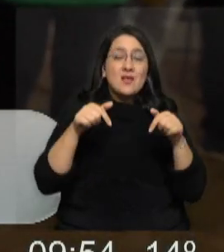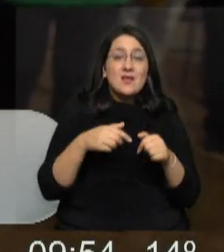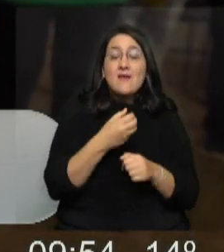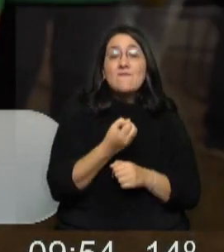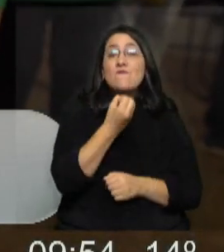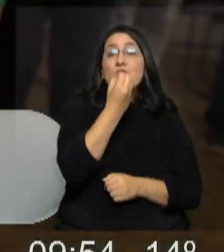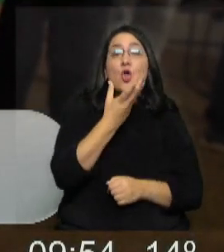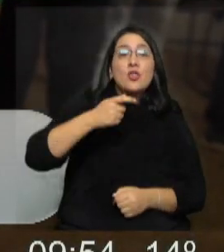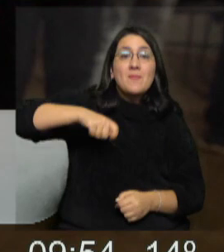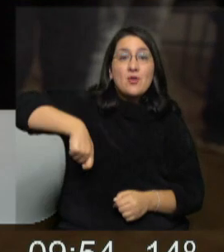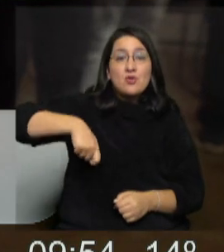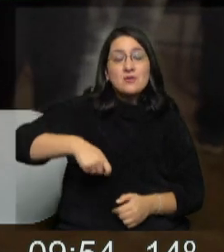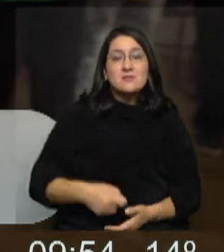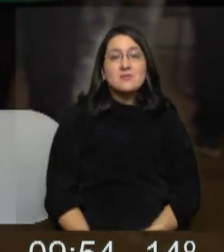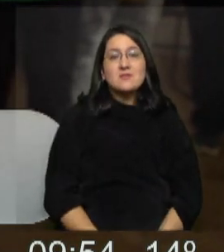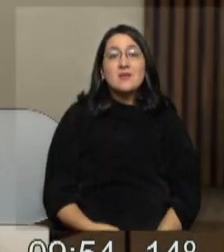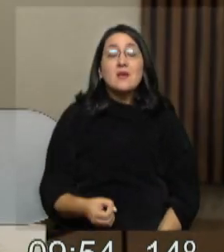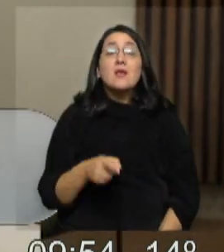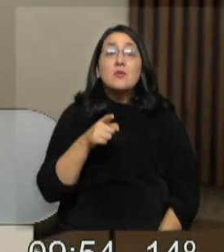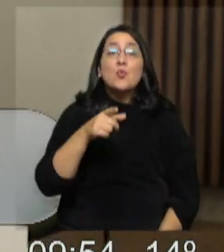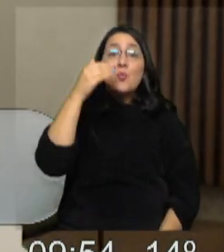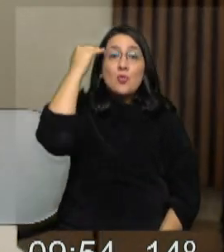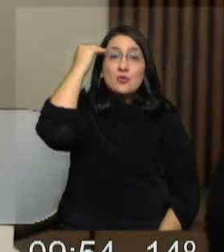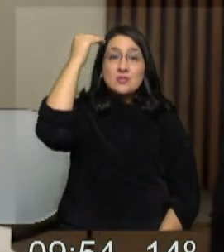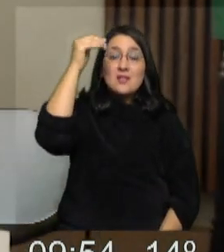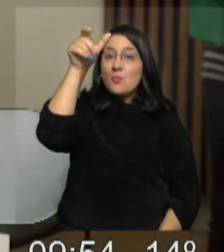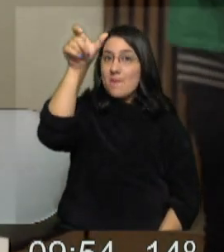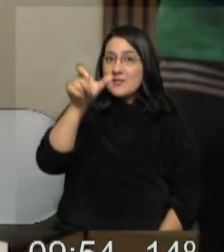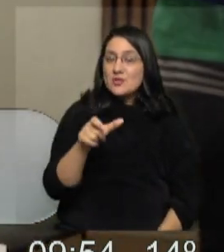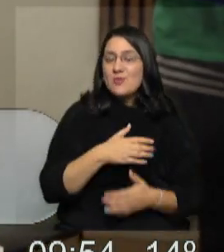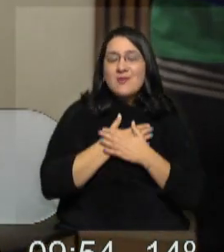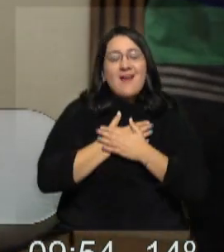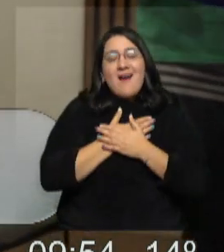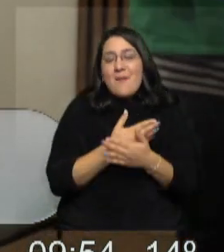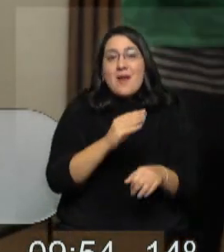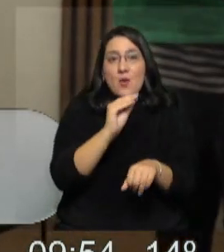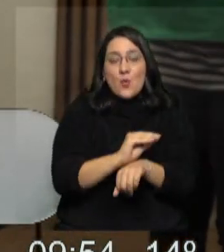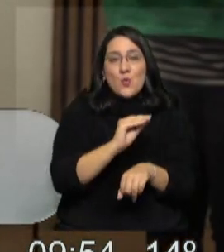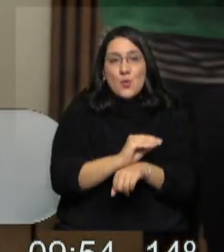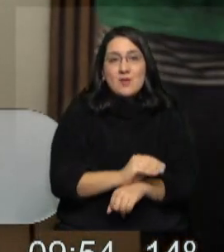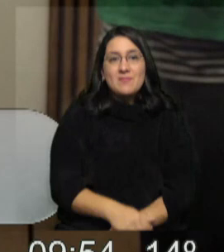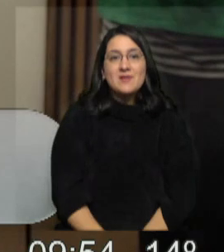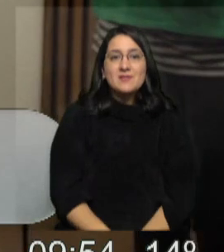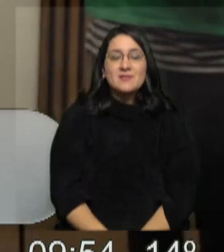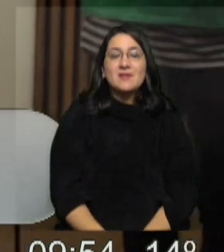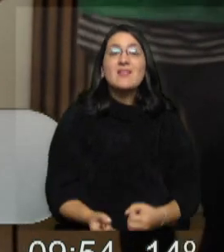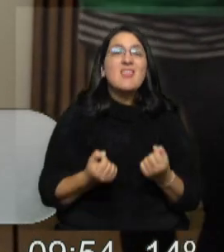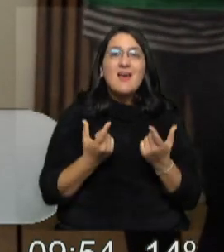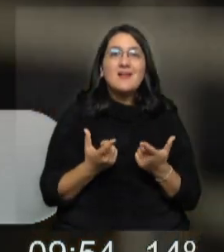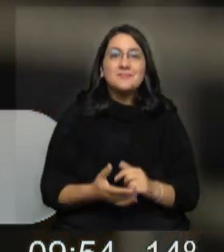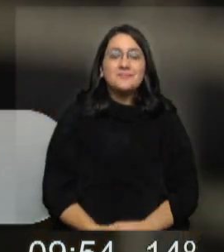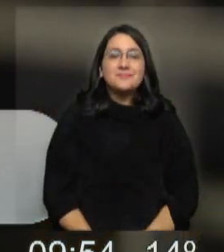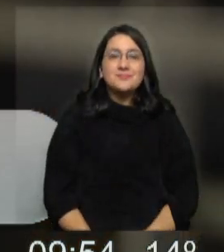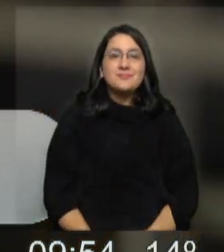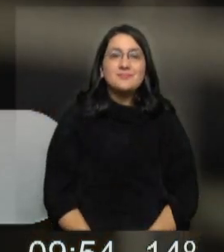Flor de Maroñas. Bueno, Rafa, ¿qué te deja a vos como docente, como persona, como amante de la cultura también este tipo de instancias? Y